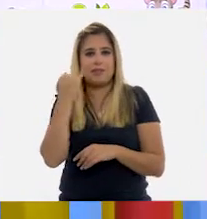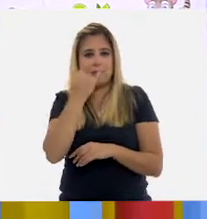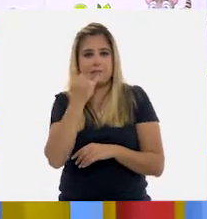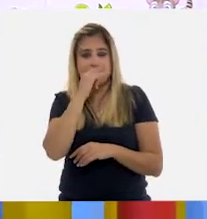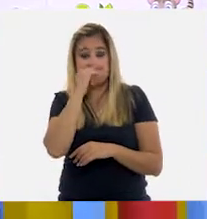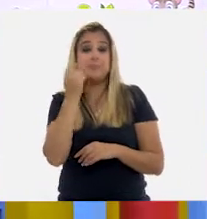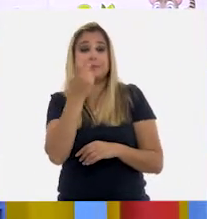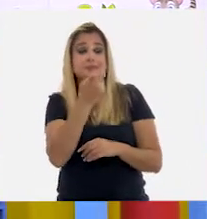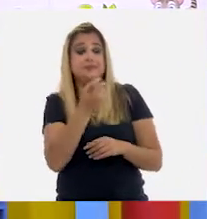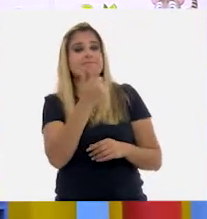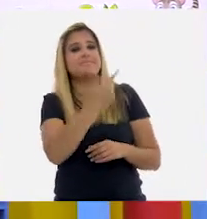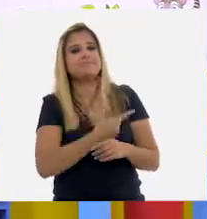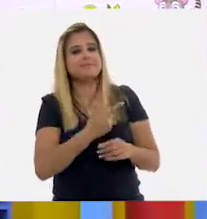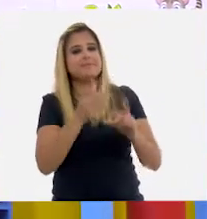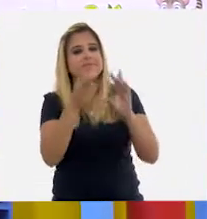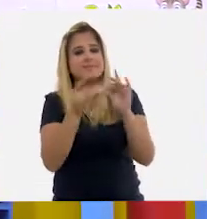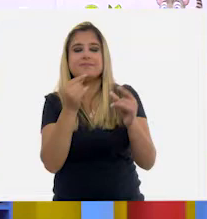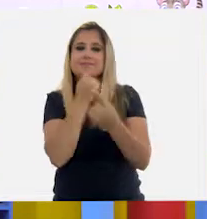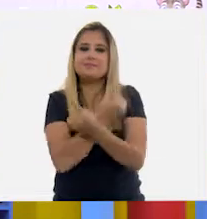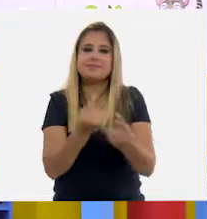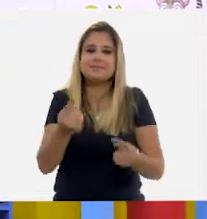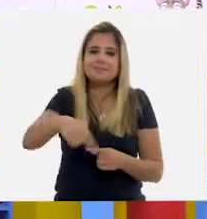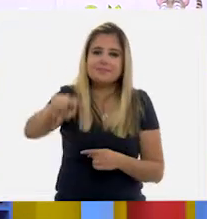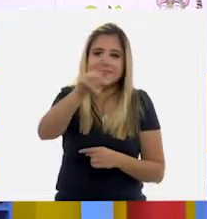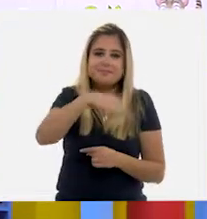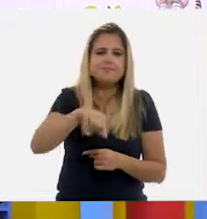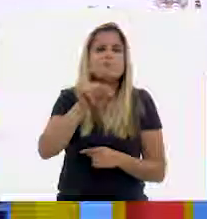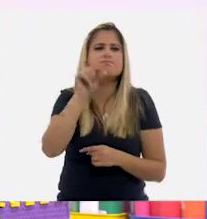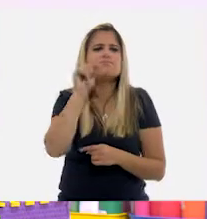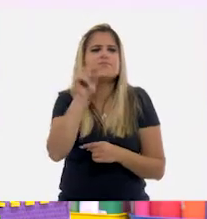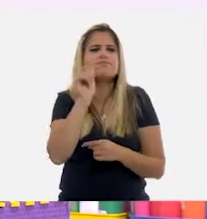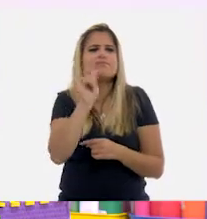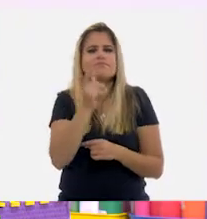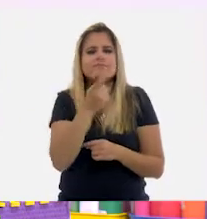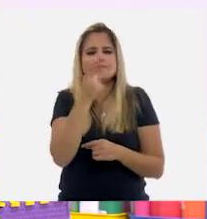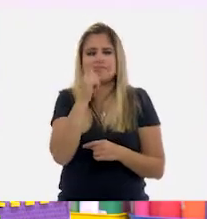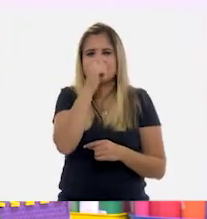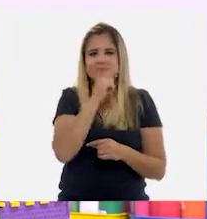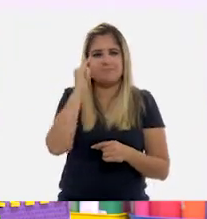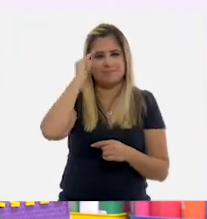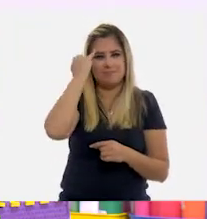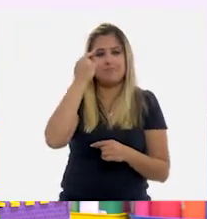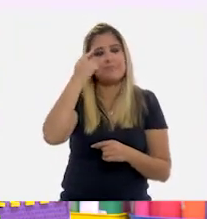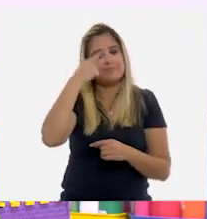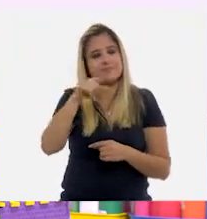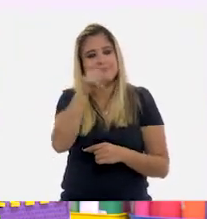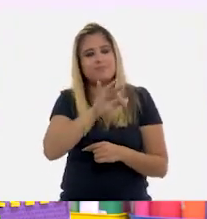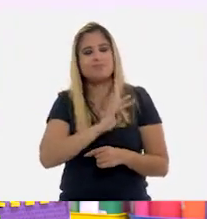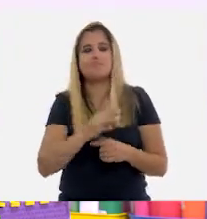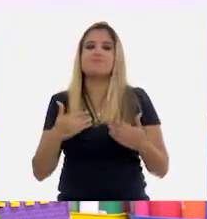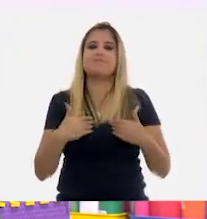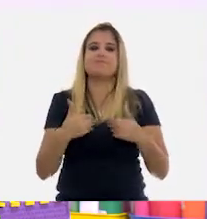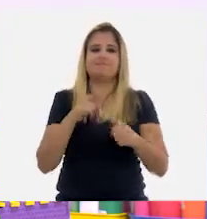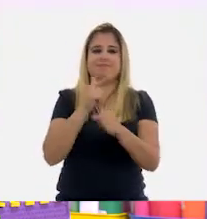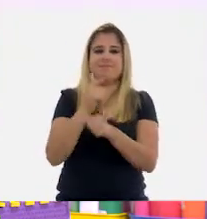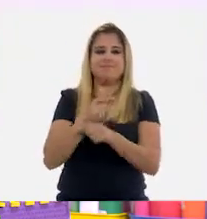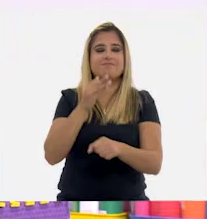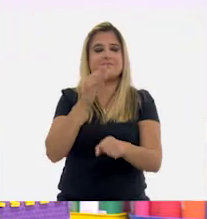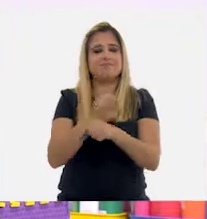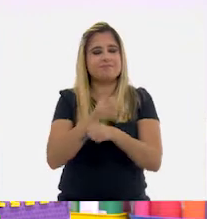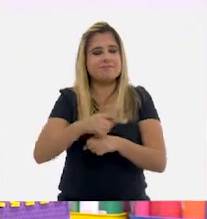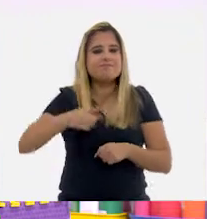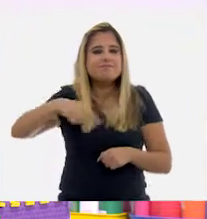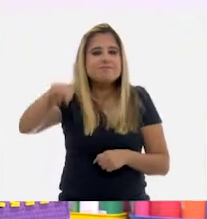después, pero bueno, me gustaría explicarle a los niños un poquito de nuestra lengua. Perfecto. Para que también lo puedan entender todos aquellos